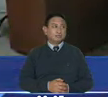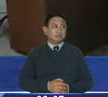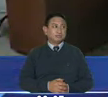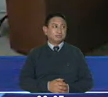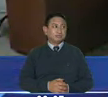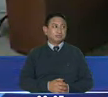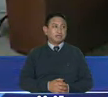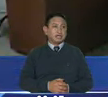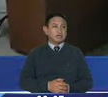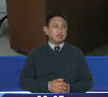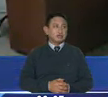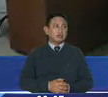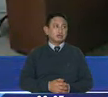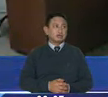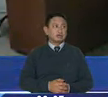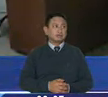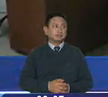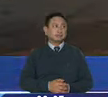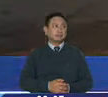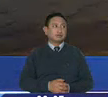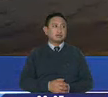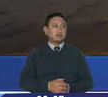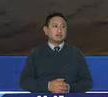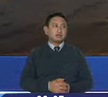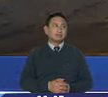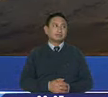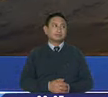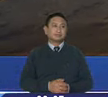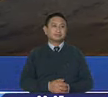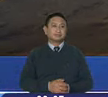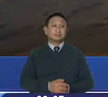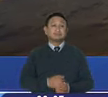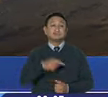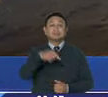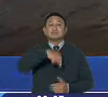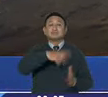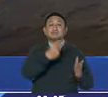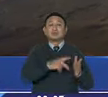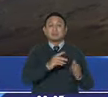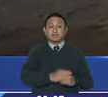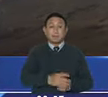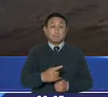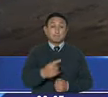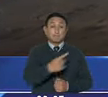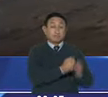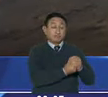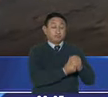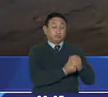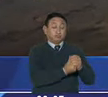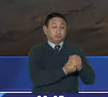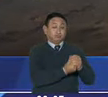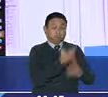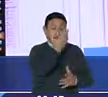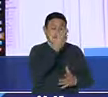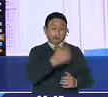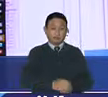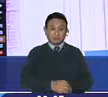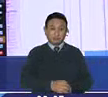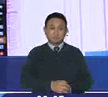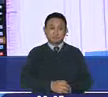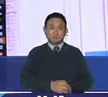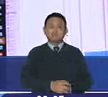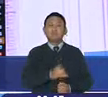del Cabildo escucharon de primera mano el impacto que podría tener la ciudad capital en el caso de una posible erupción del volcán Cotopaxi.